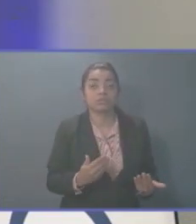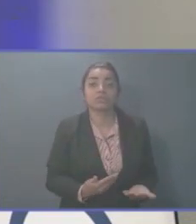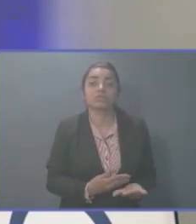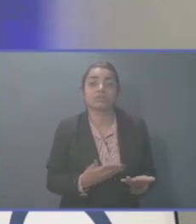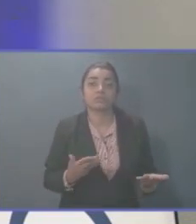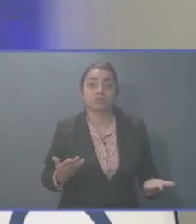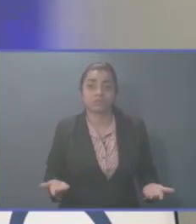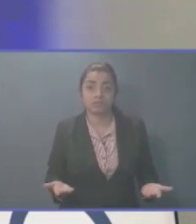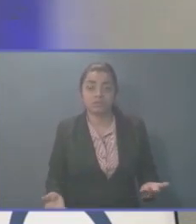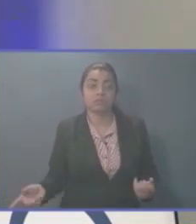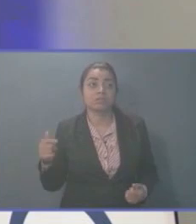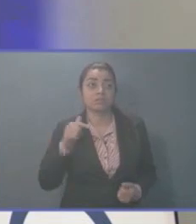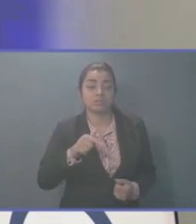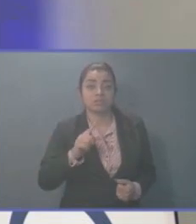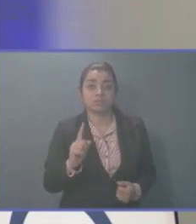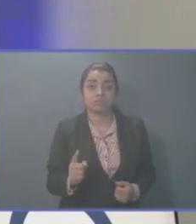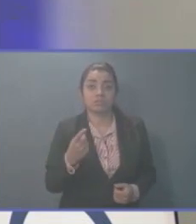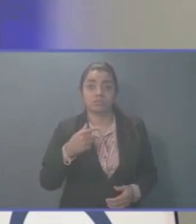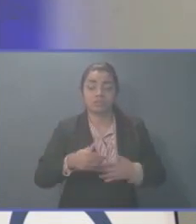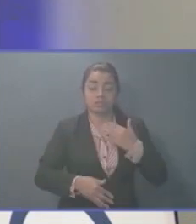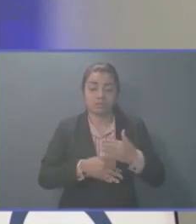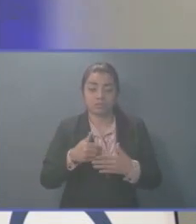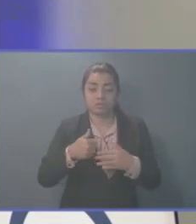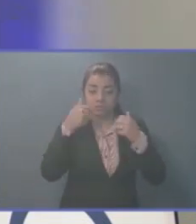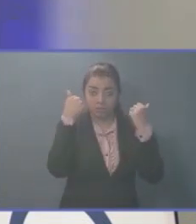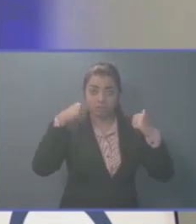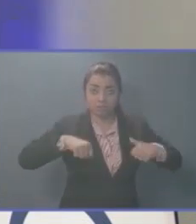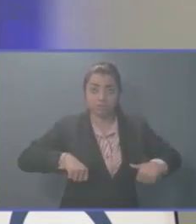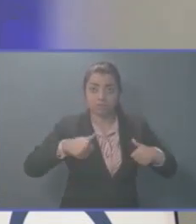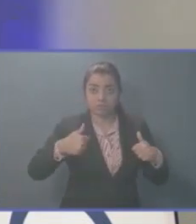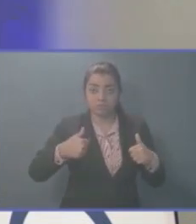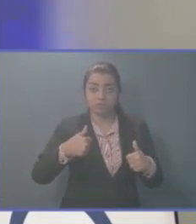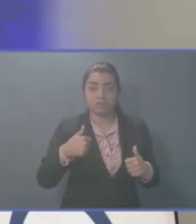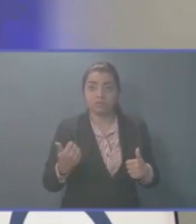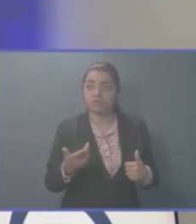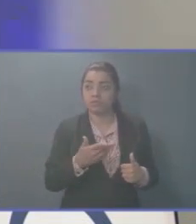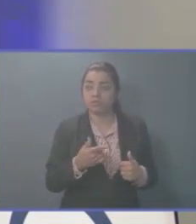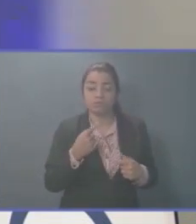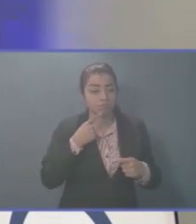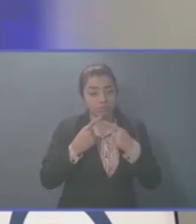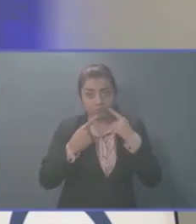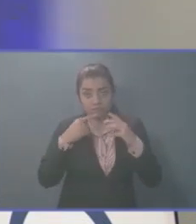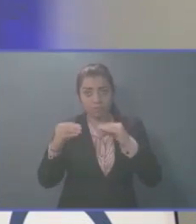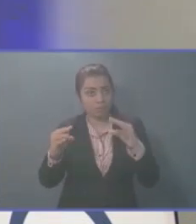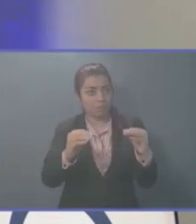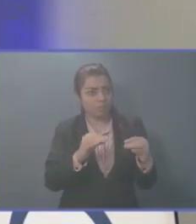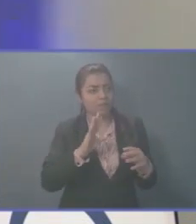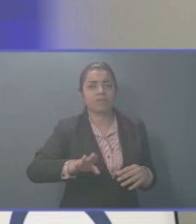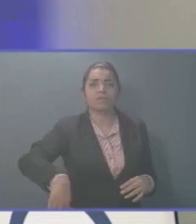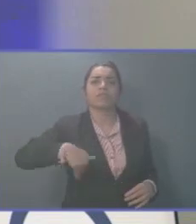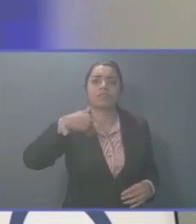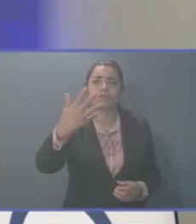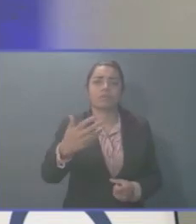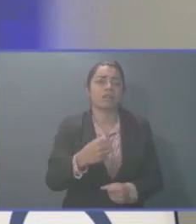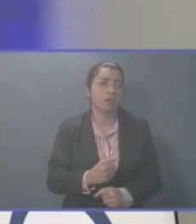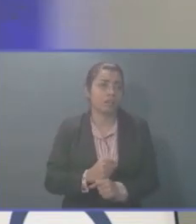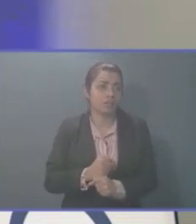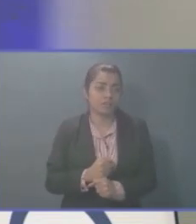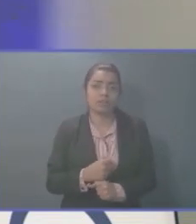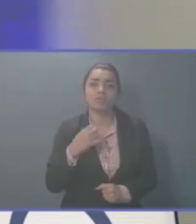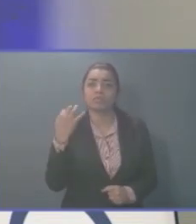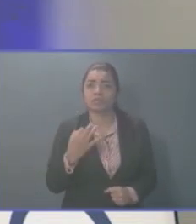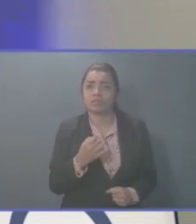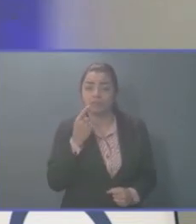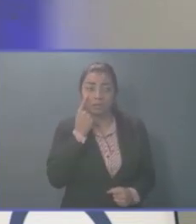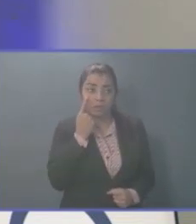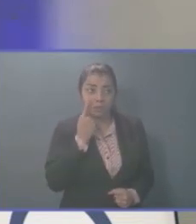ya lo decía, hay una primera fase, que es una autorización para ir a negociar, y después la ratificación, pero lo debemos cuidar